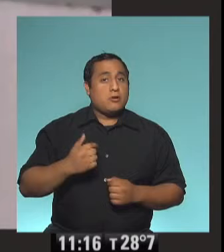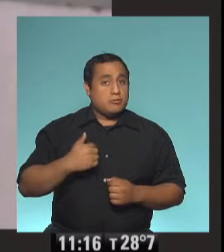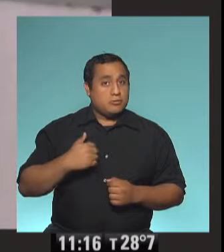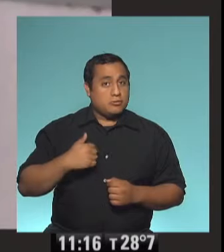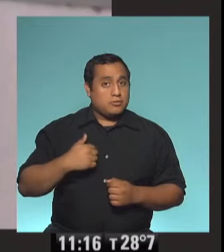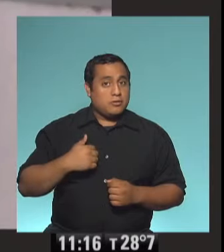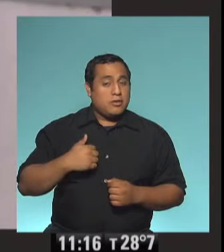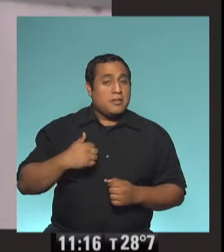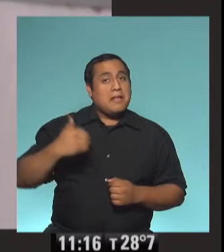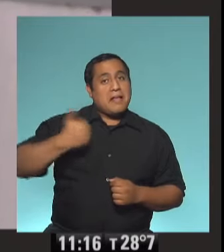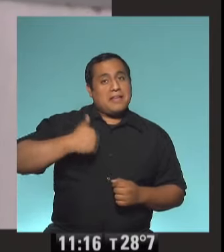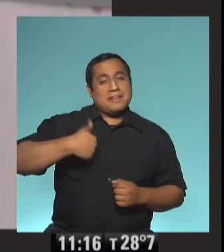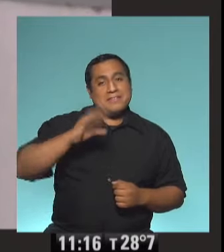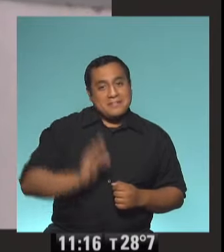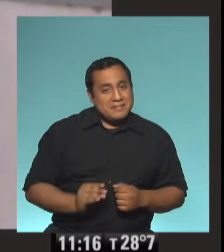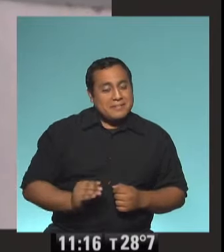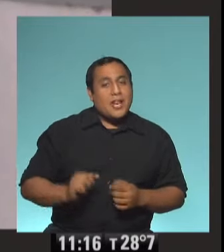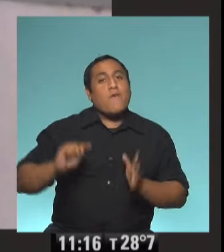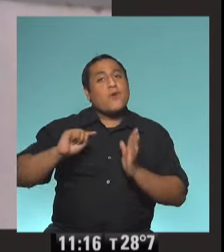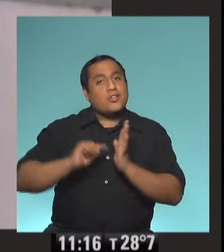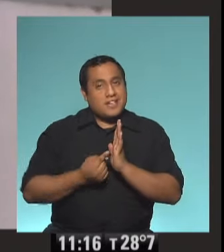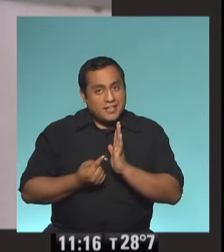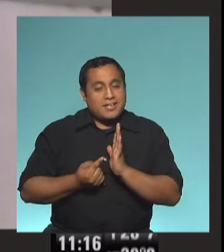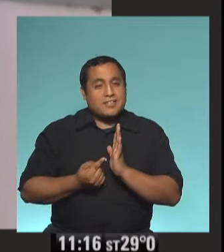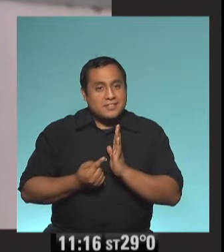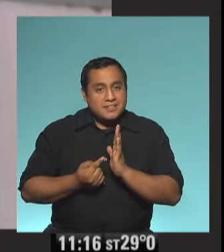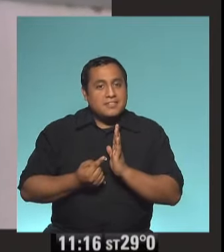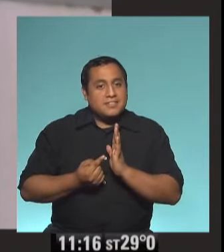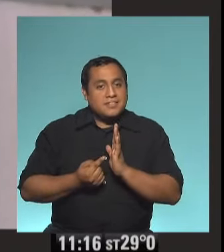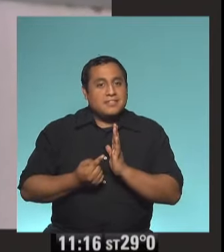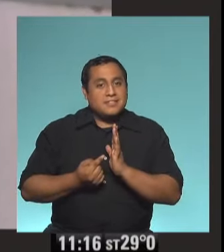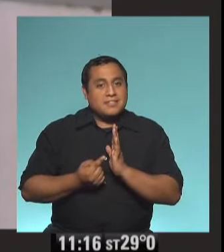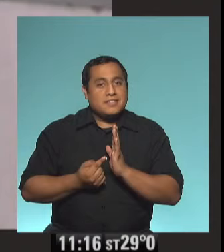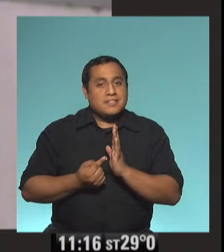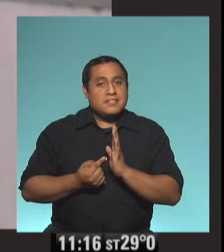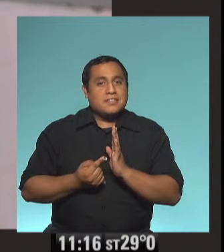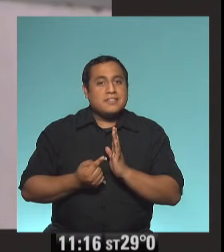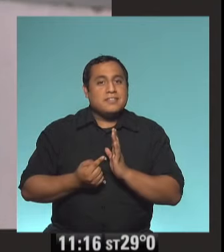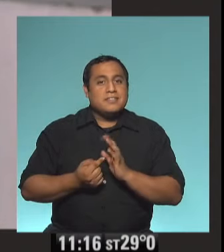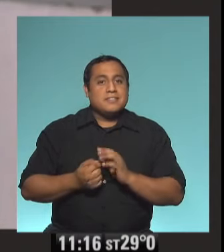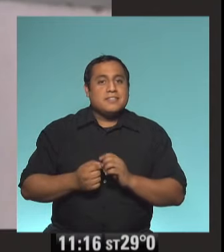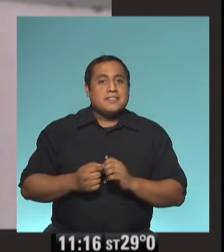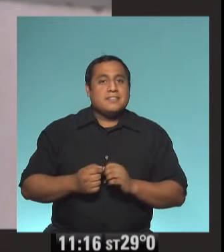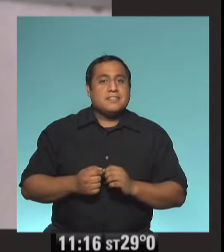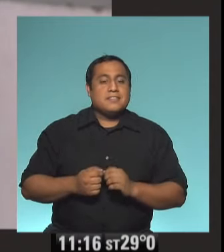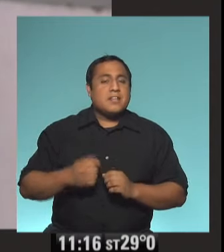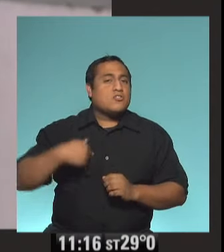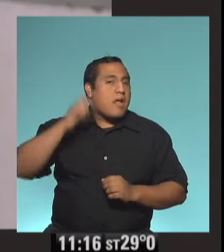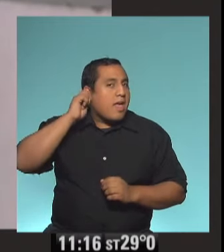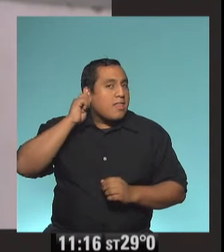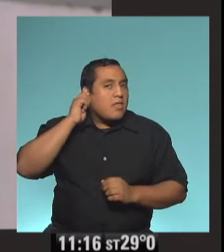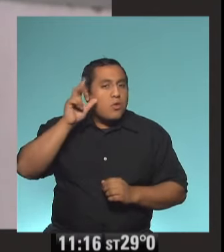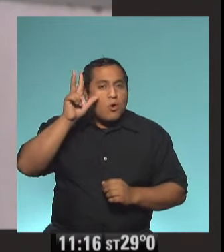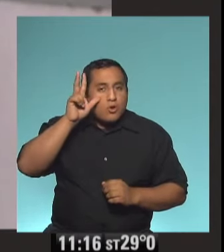Estoy en Argentina. Sí. Buenos Aires. Muy bien. Ajá. Me llamo Fara Pardo y tengo